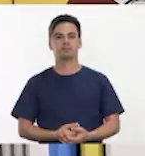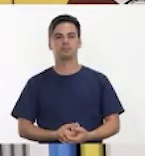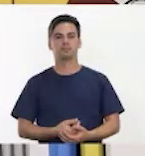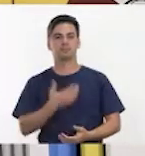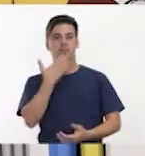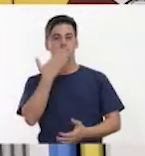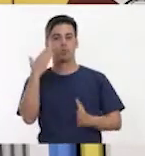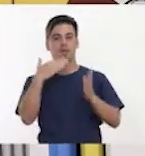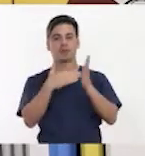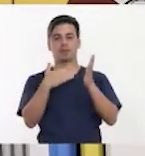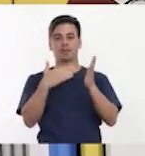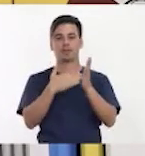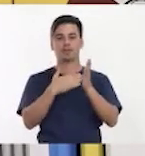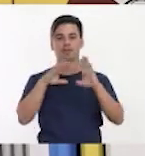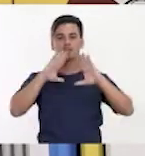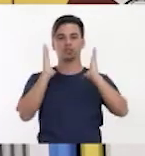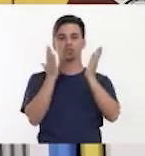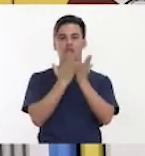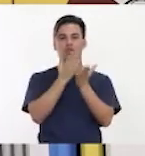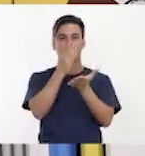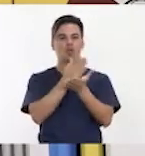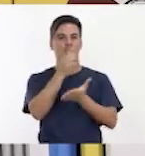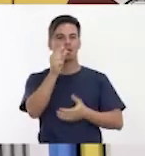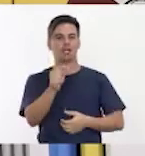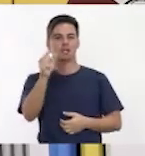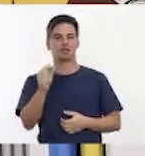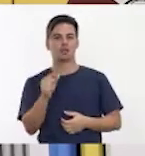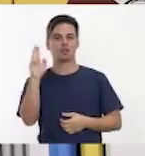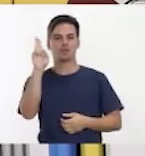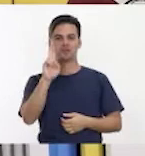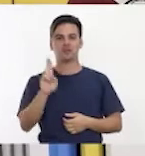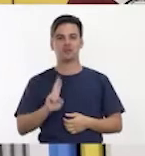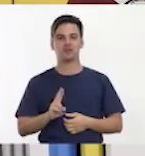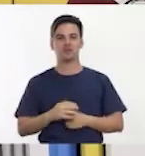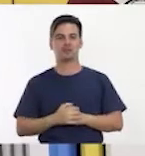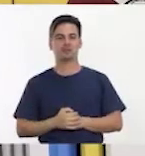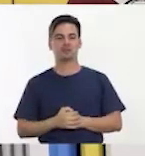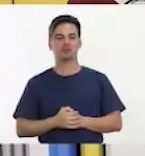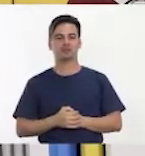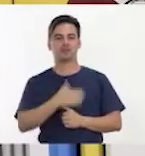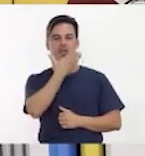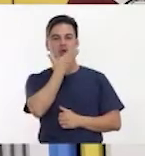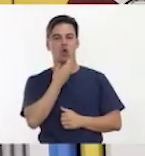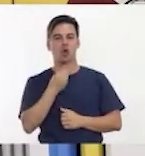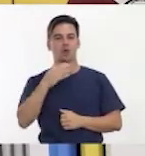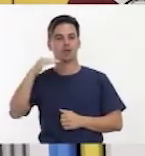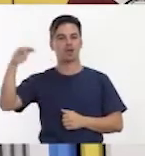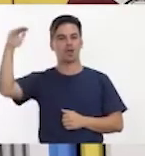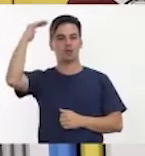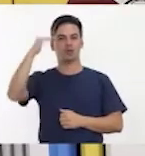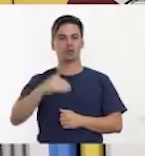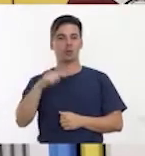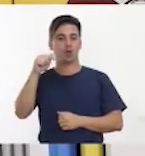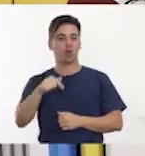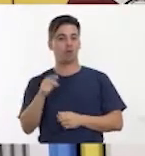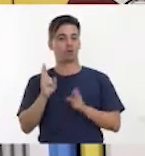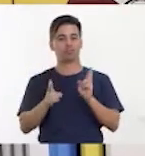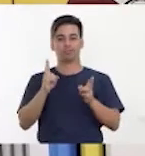Buenas tardes, estudiantes de la educación de jóvenes y adultos. Continuamos orientando los objetivos a trabajar durante la